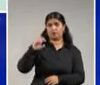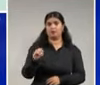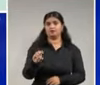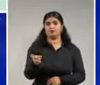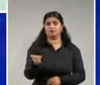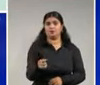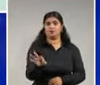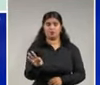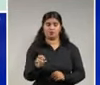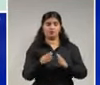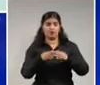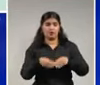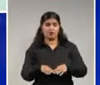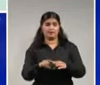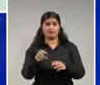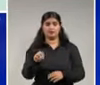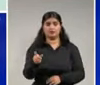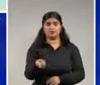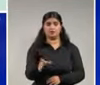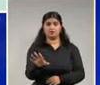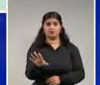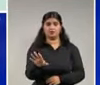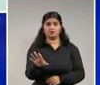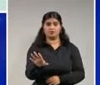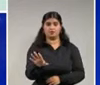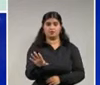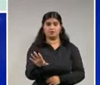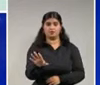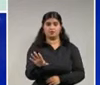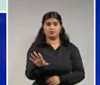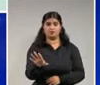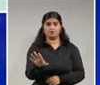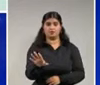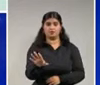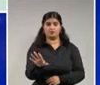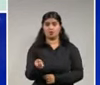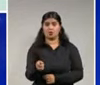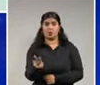Granma 0,5, Mayabeque 0,3,